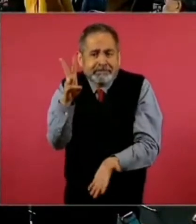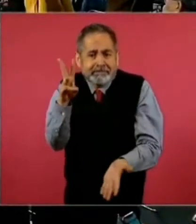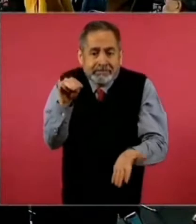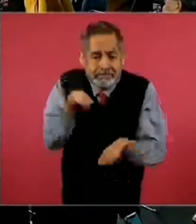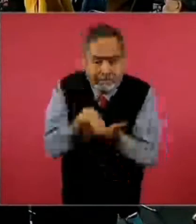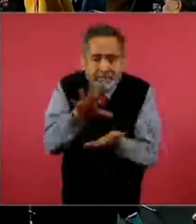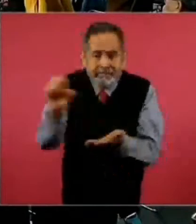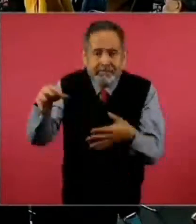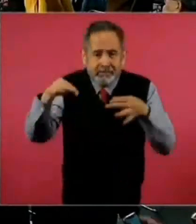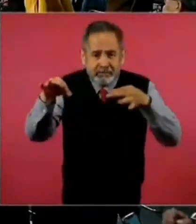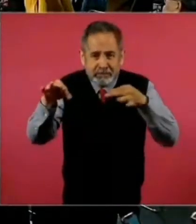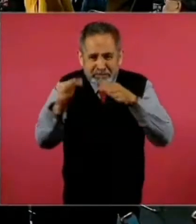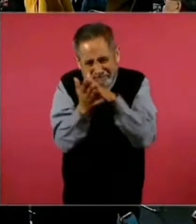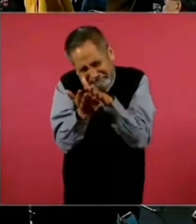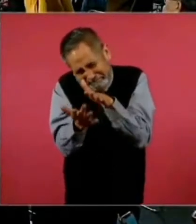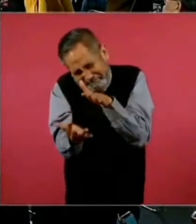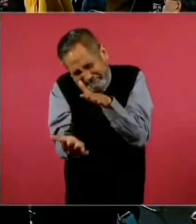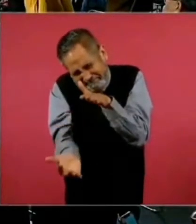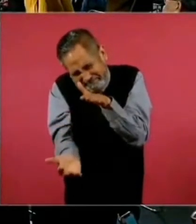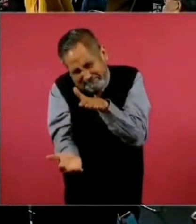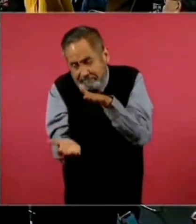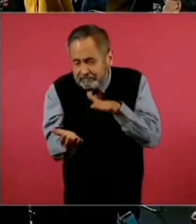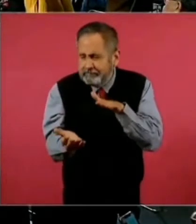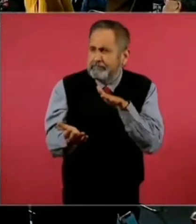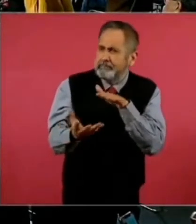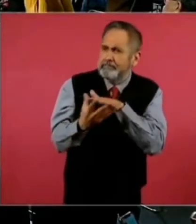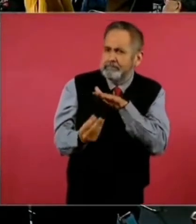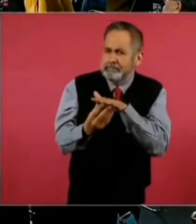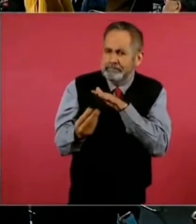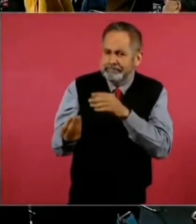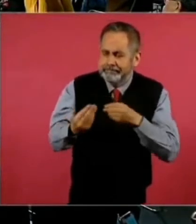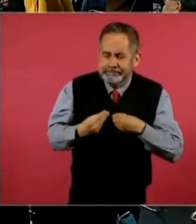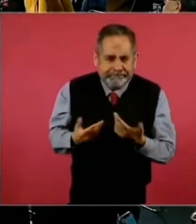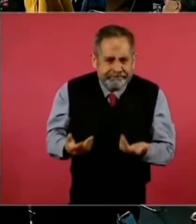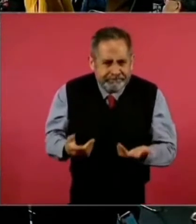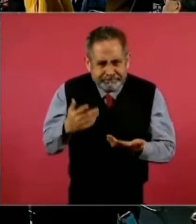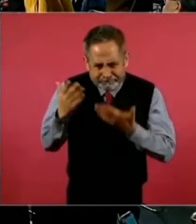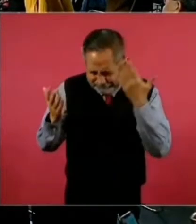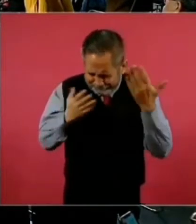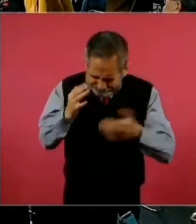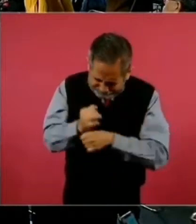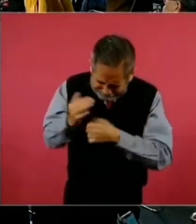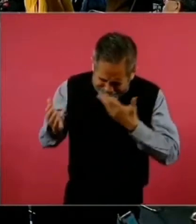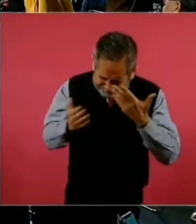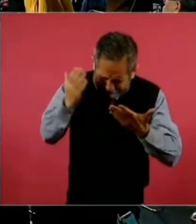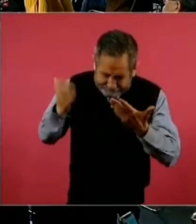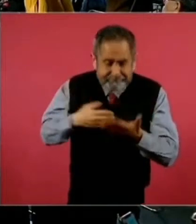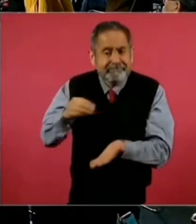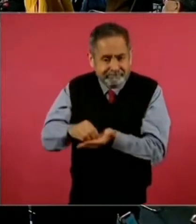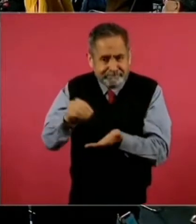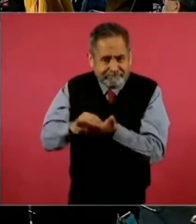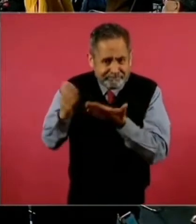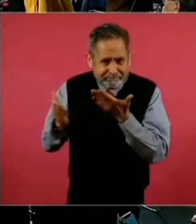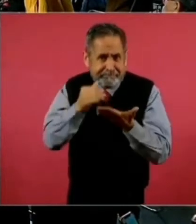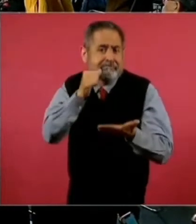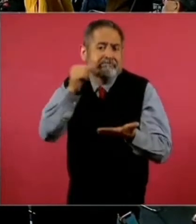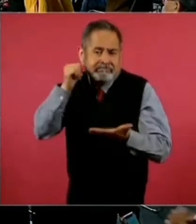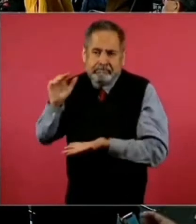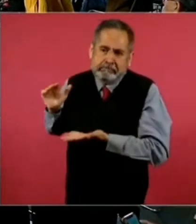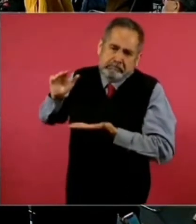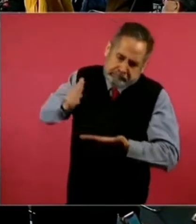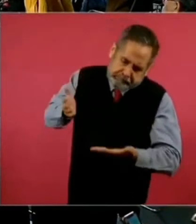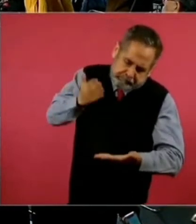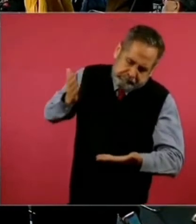hojas. Número uno, en esto que pude revisar, todavía lo ya traía ayer, pero ya no lo quise traer